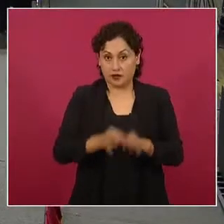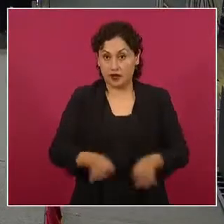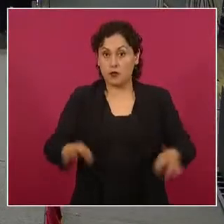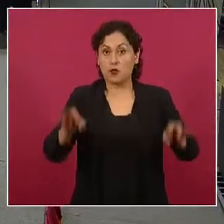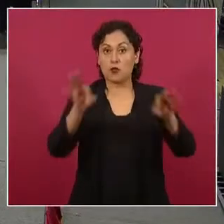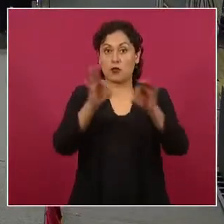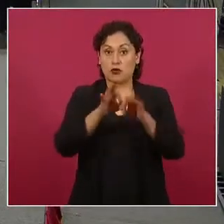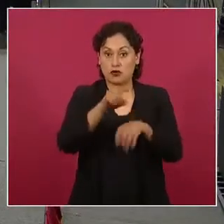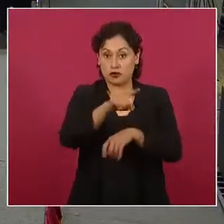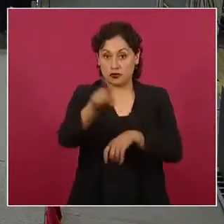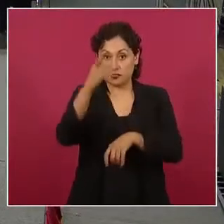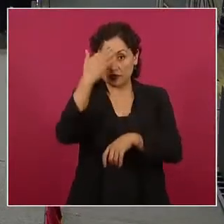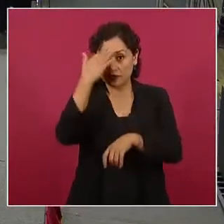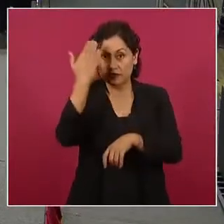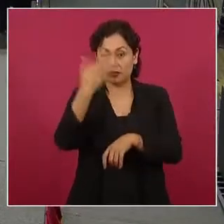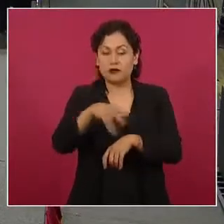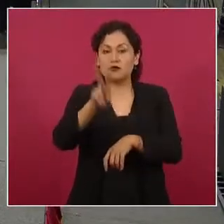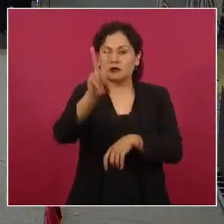Sucedió algo extraño